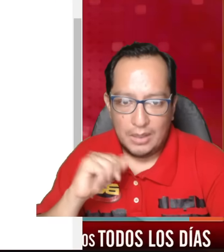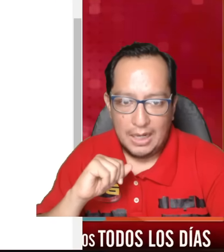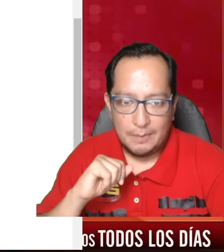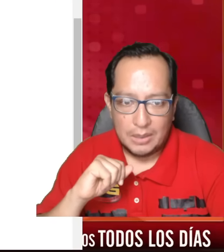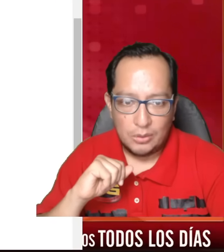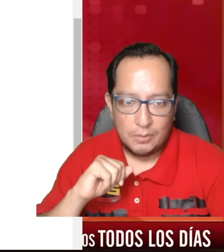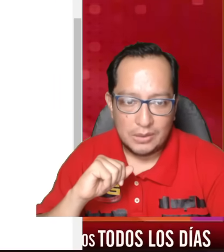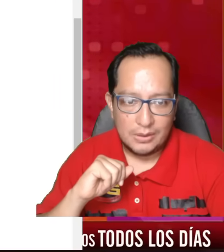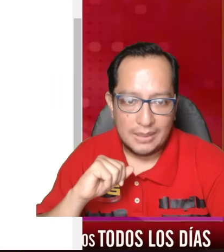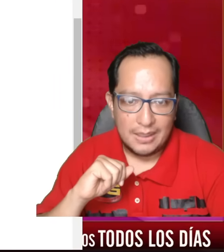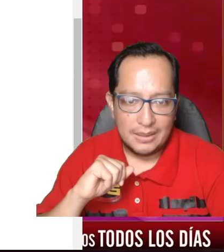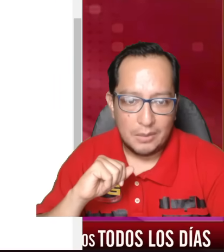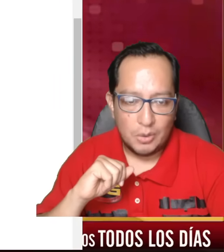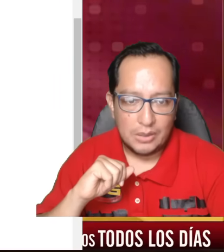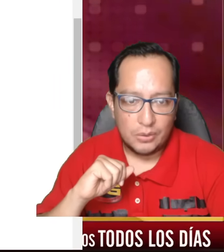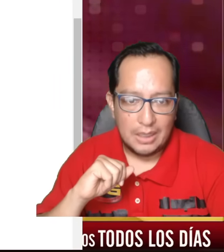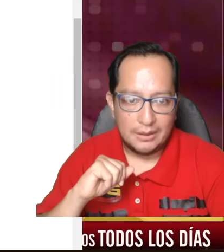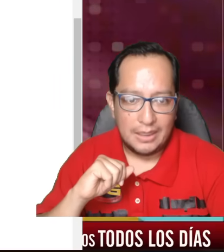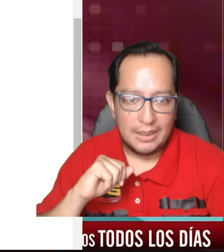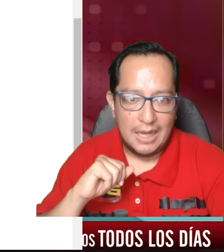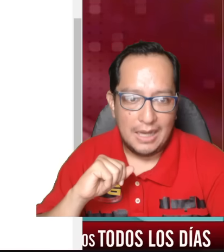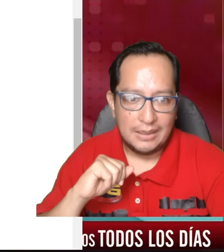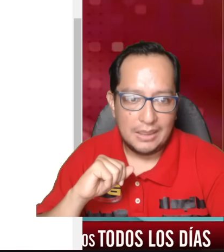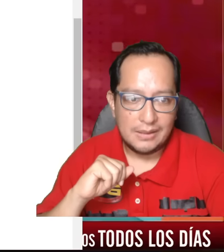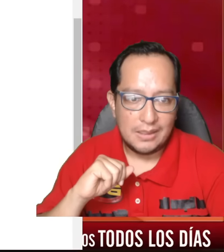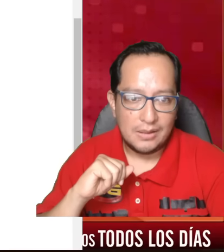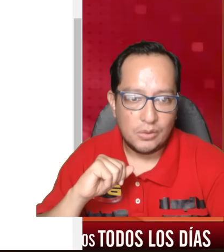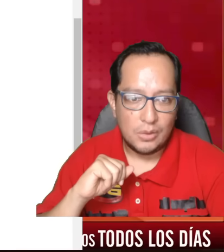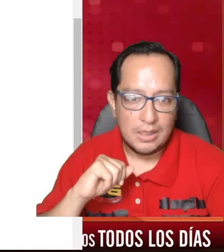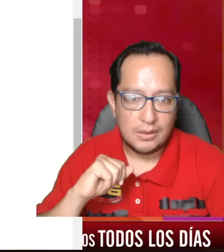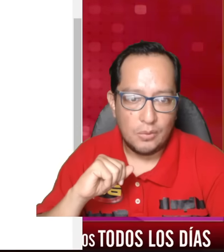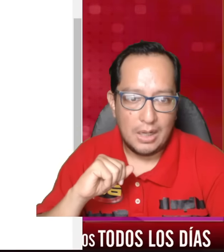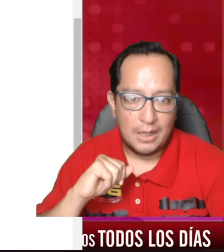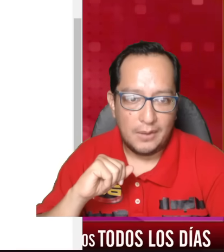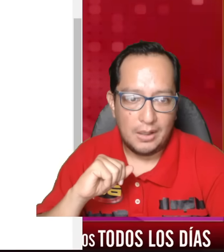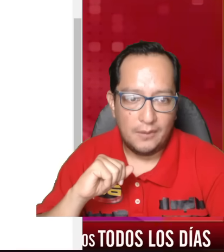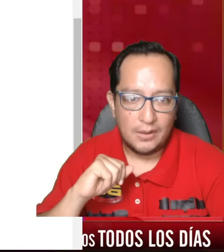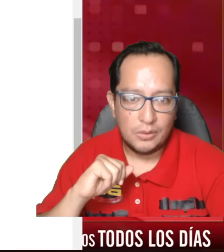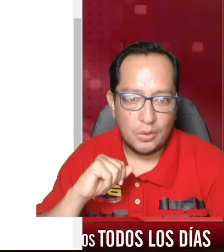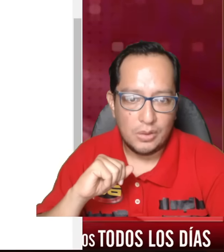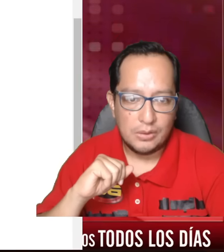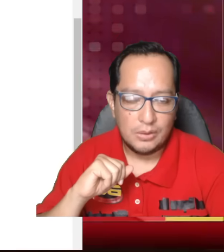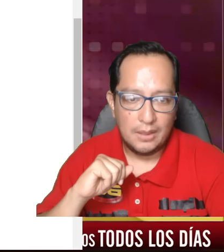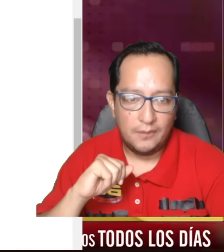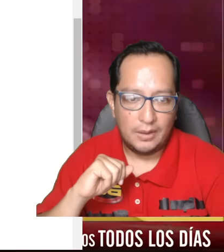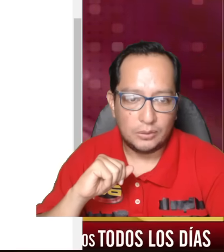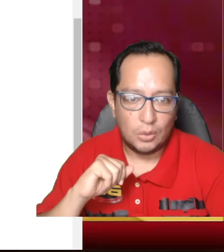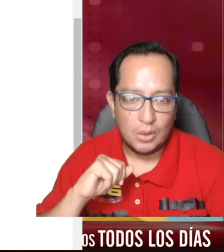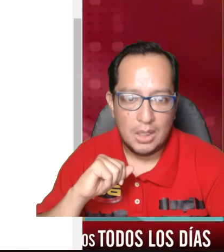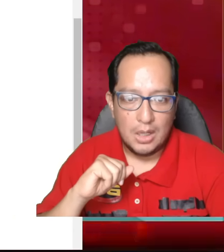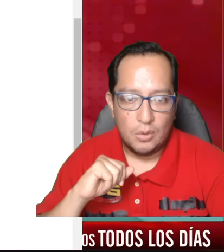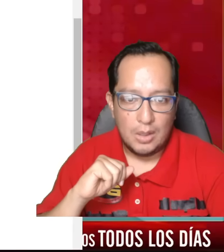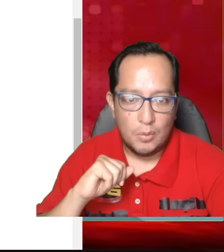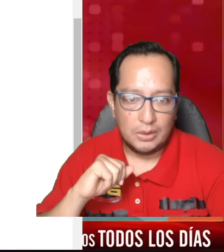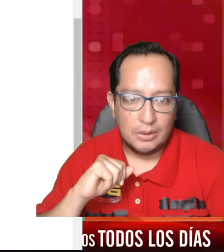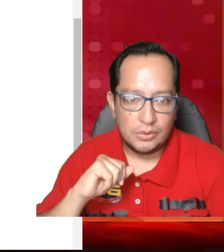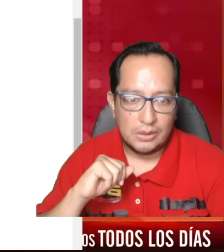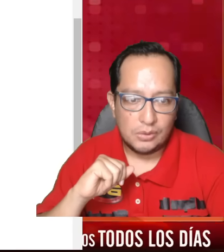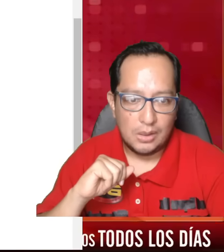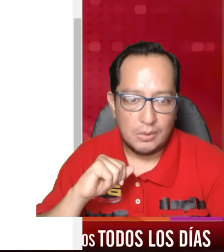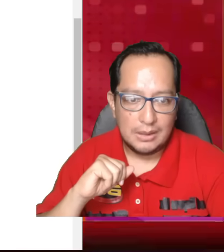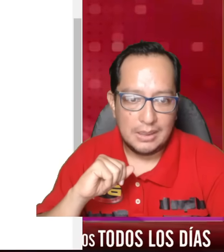Leo, a la persona o personas que cante el himno nacional alteren la letra serán sancionadas según la gravedad de la infracción y condición del infractor. Una